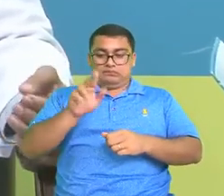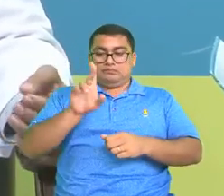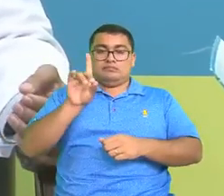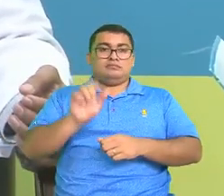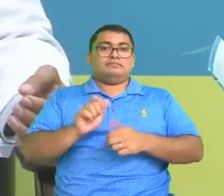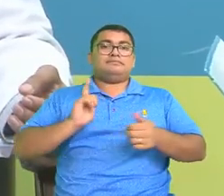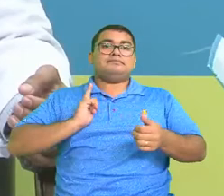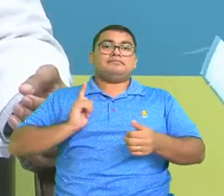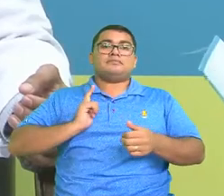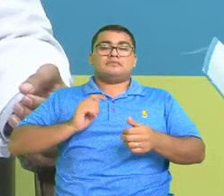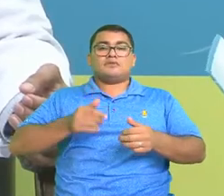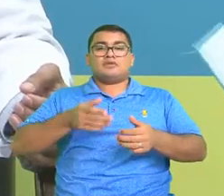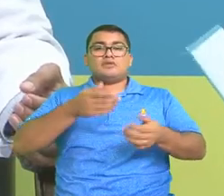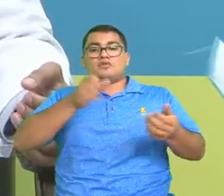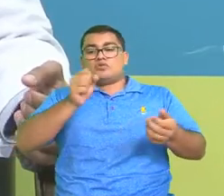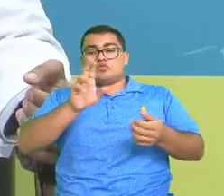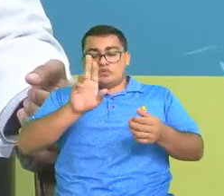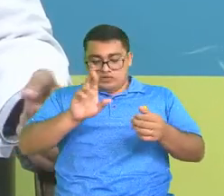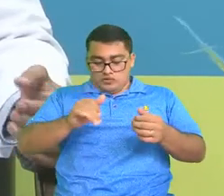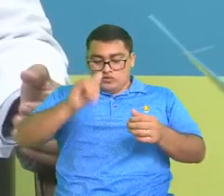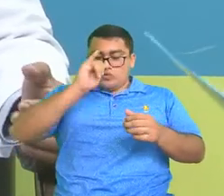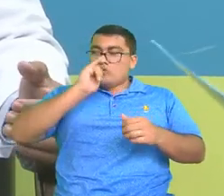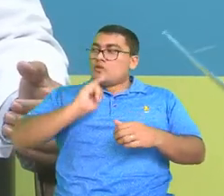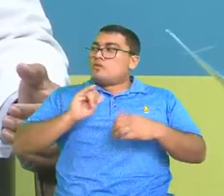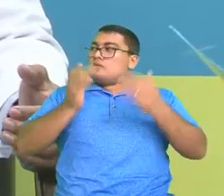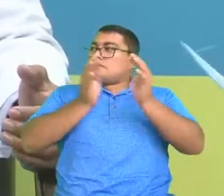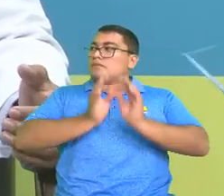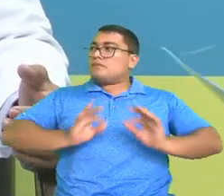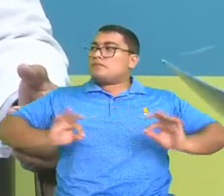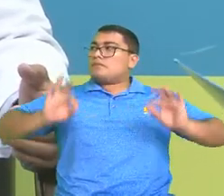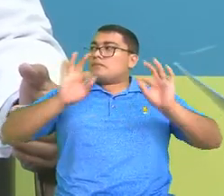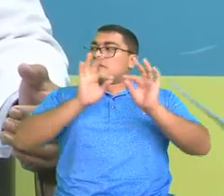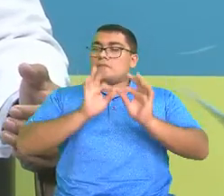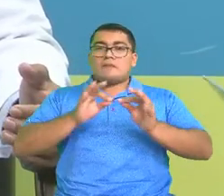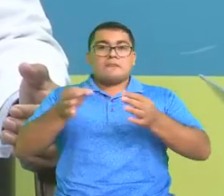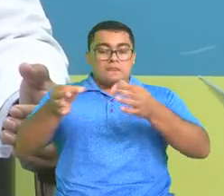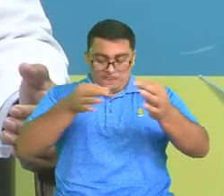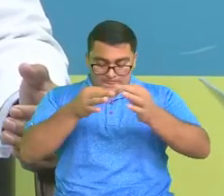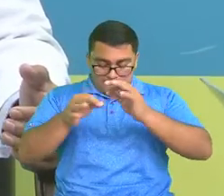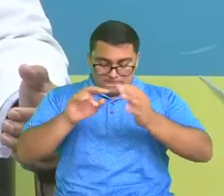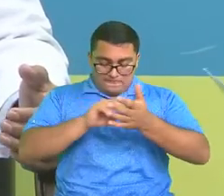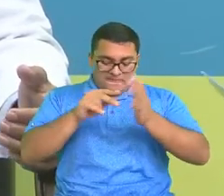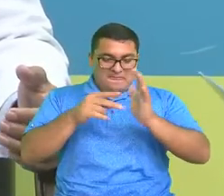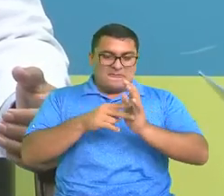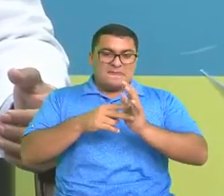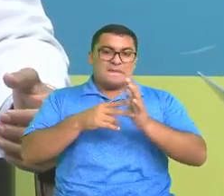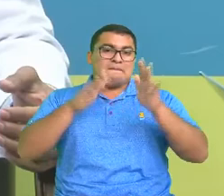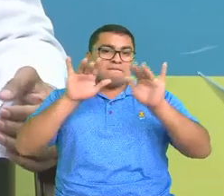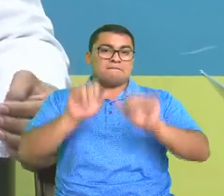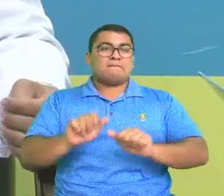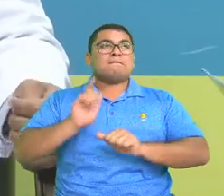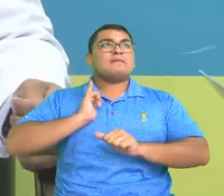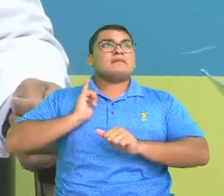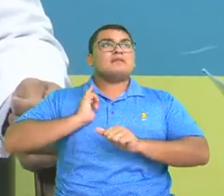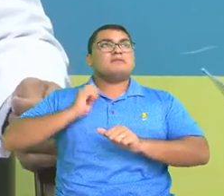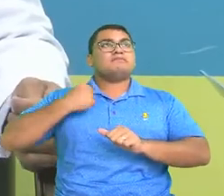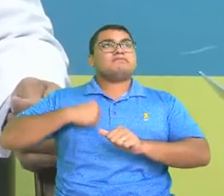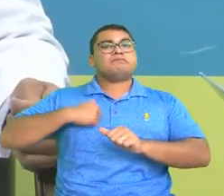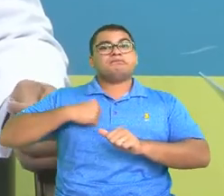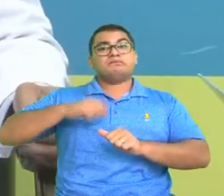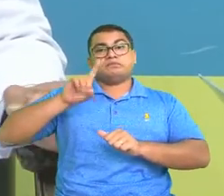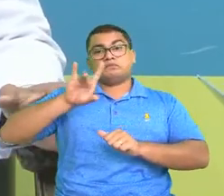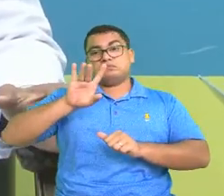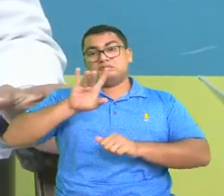los sueros de rehidratación oral, ¿verdad? Eso es importante manejarlo generalmente. Ya cuando se tratan de diarrea de más de